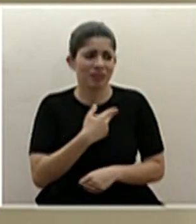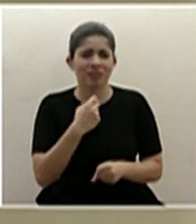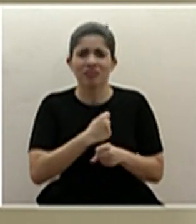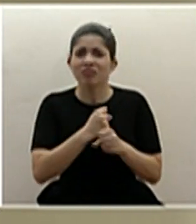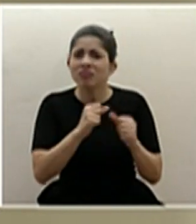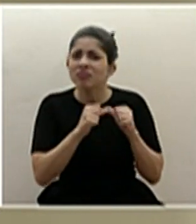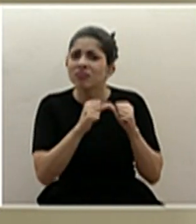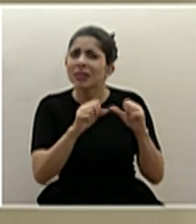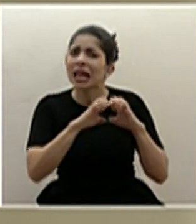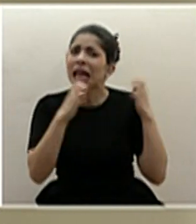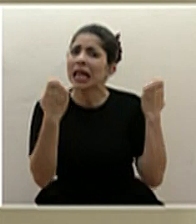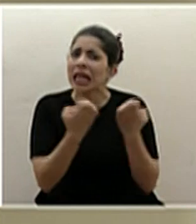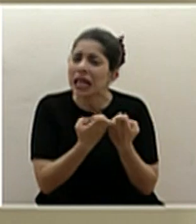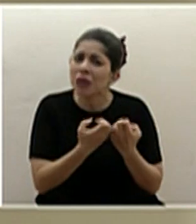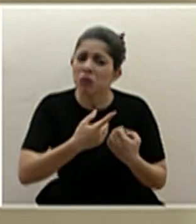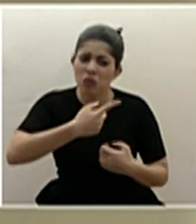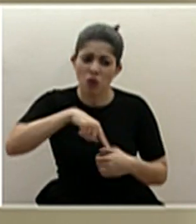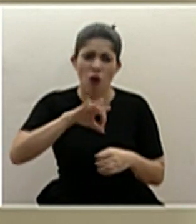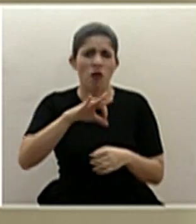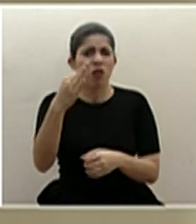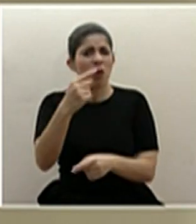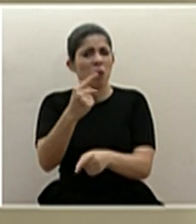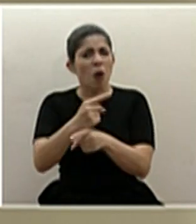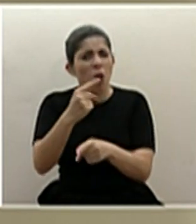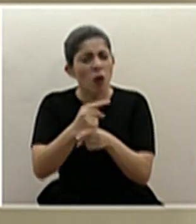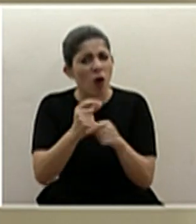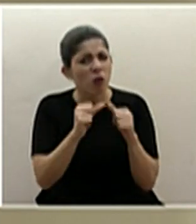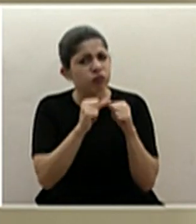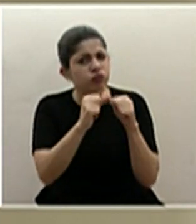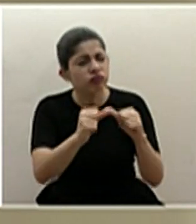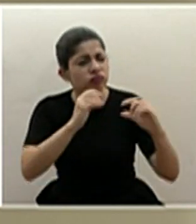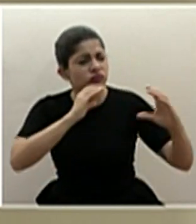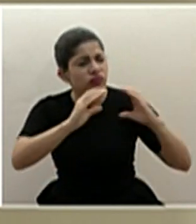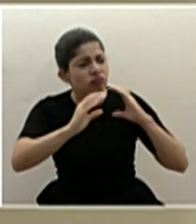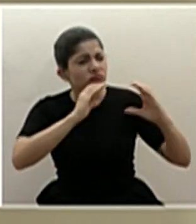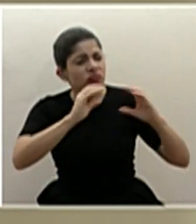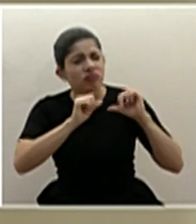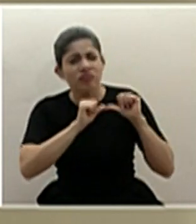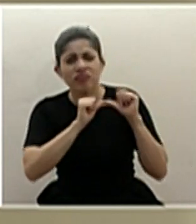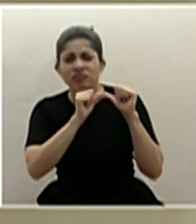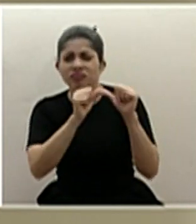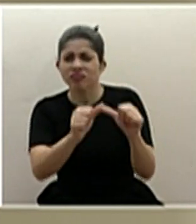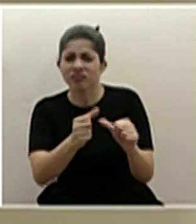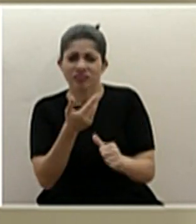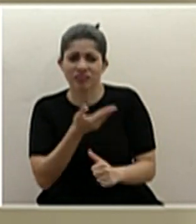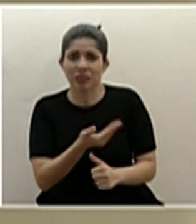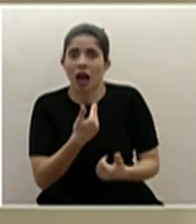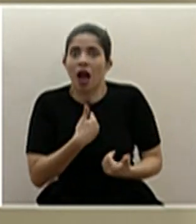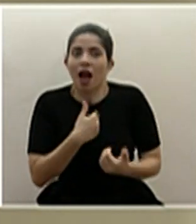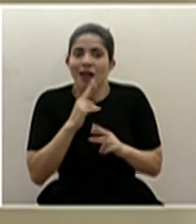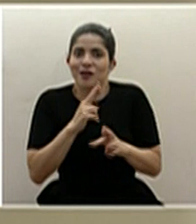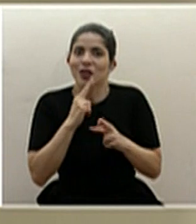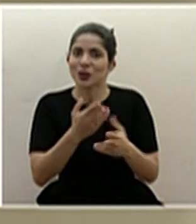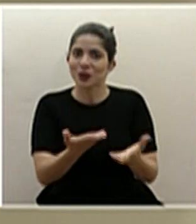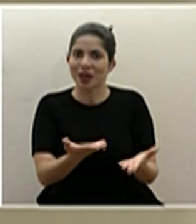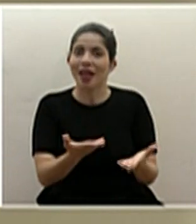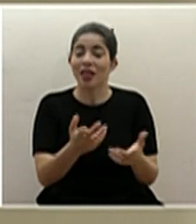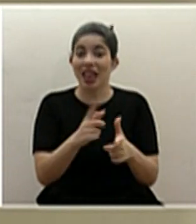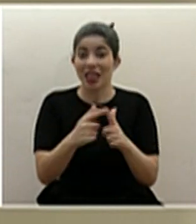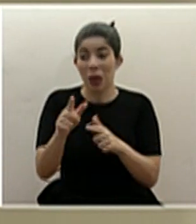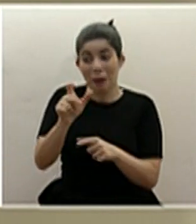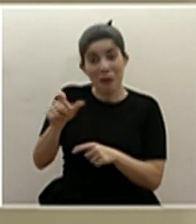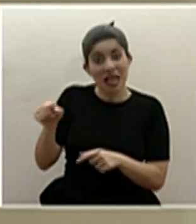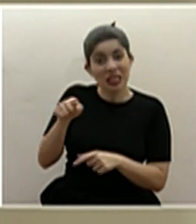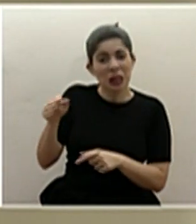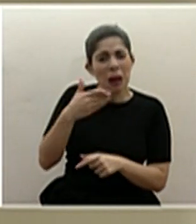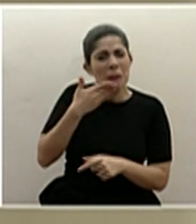equipo, lo hemos hecho de la forma más adecuada, hemos estado en comunicación permanente y bueno, allí están los resultados. Entonces, estas personas con